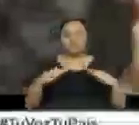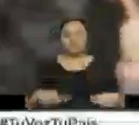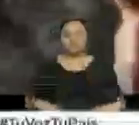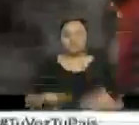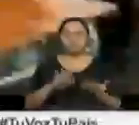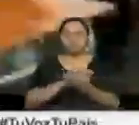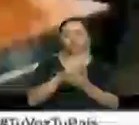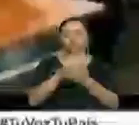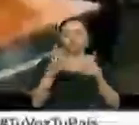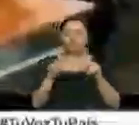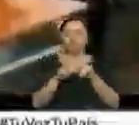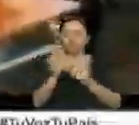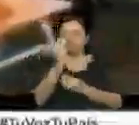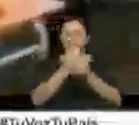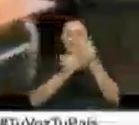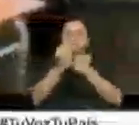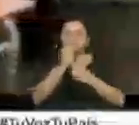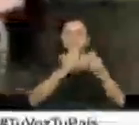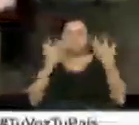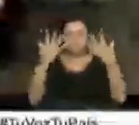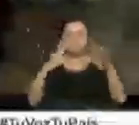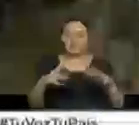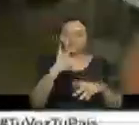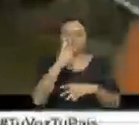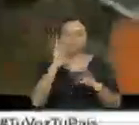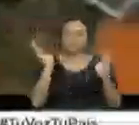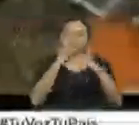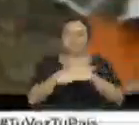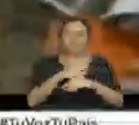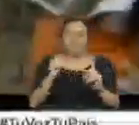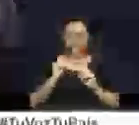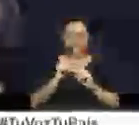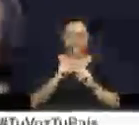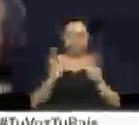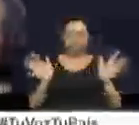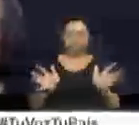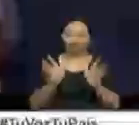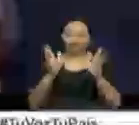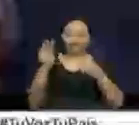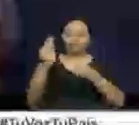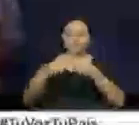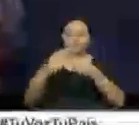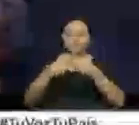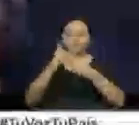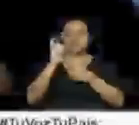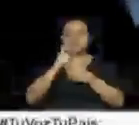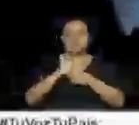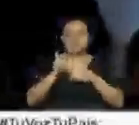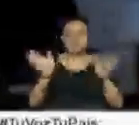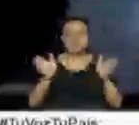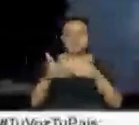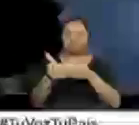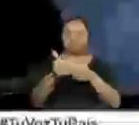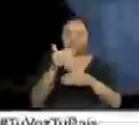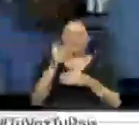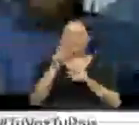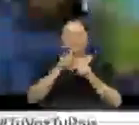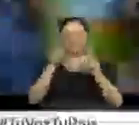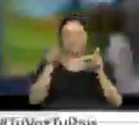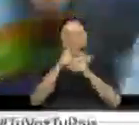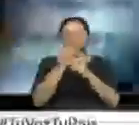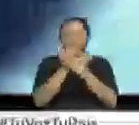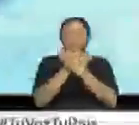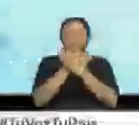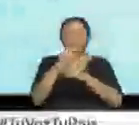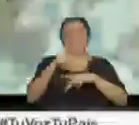al igual que la alimentación escolar, pasaron a ser gratuitos. Se promovió la participación de pequeñas empresas de economía popular